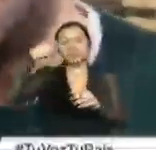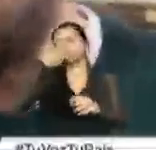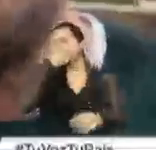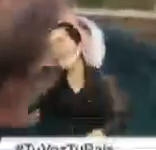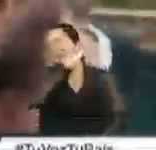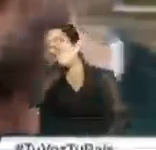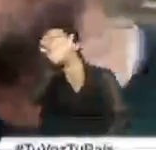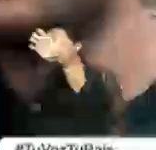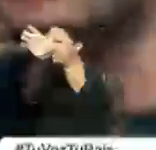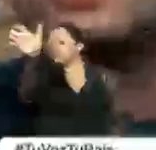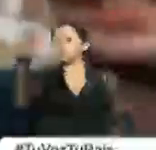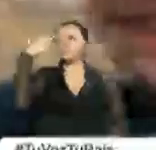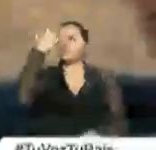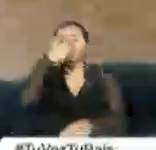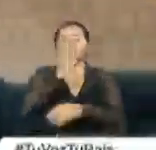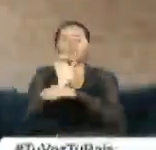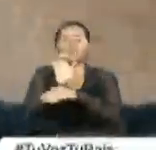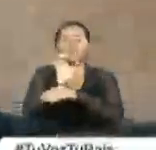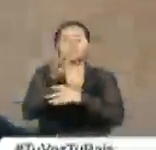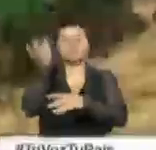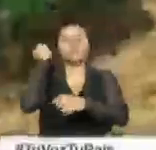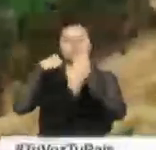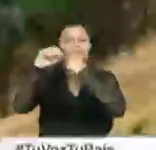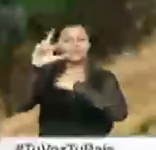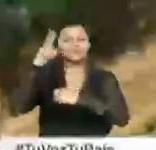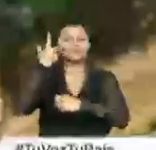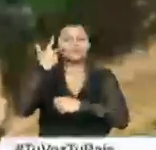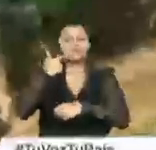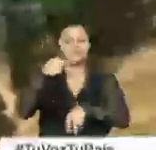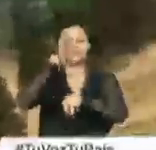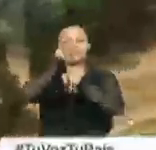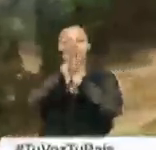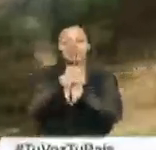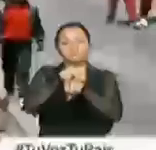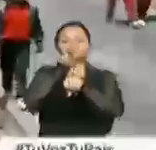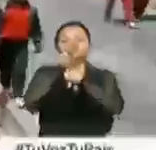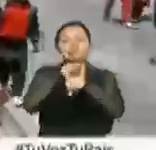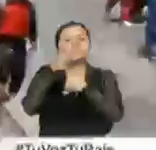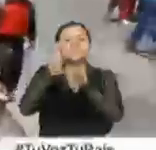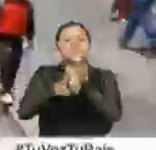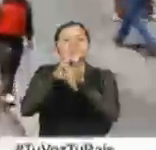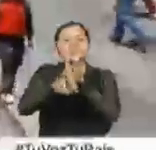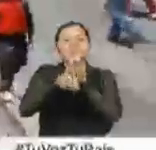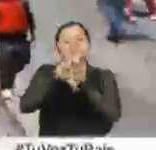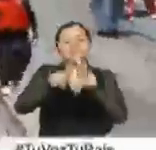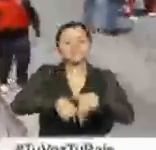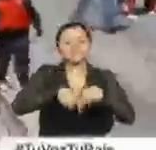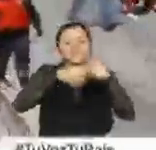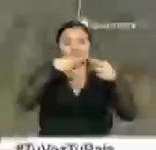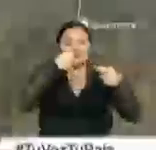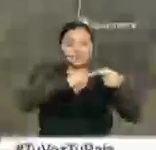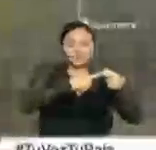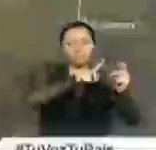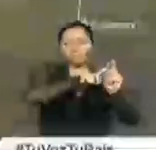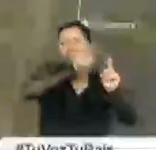la belleza de los Andes ecuatorianos en un viaje de 3 días en el tren crucero, el cual inicia en Quito y termina en